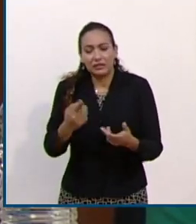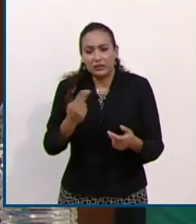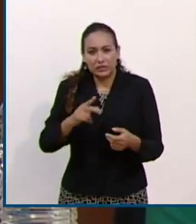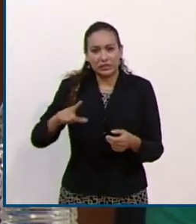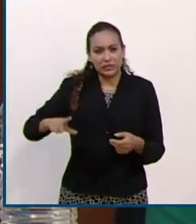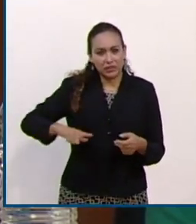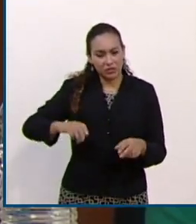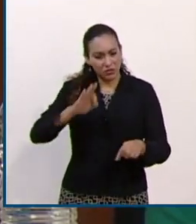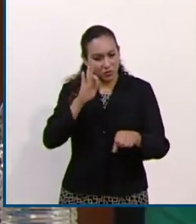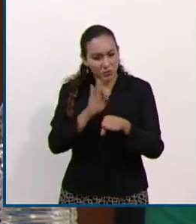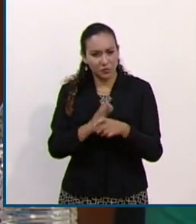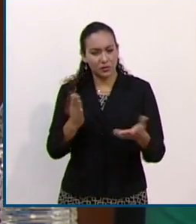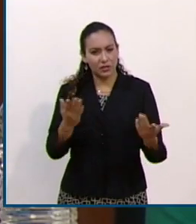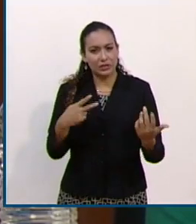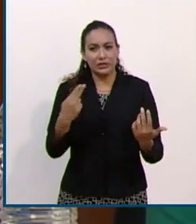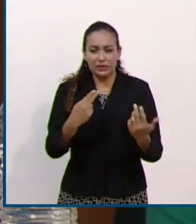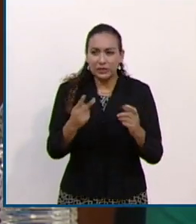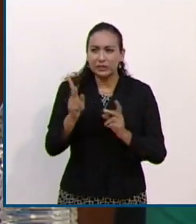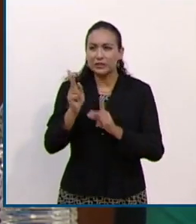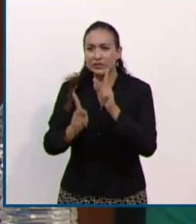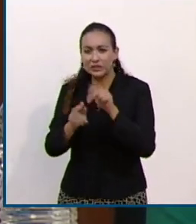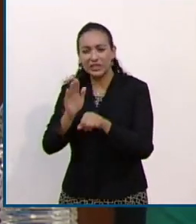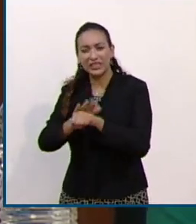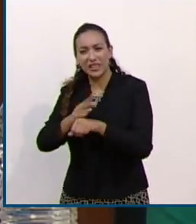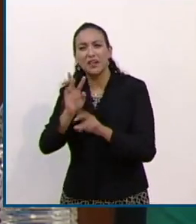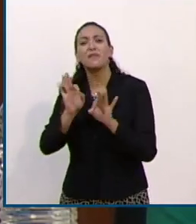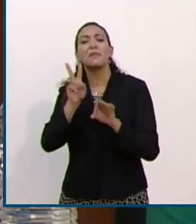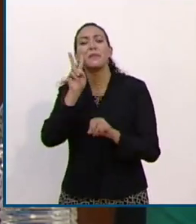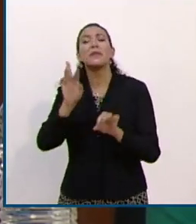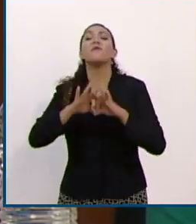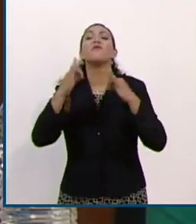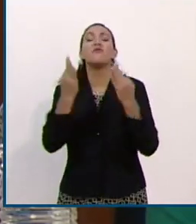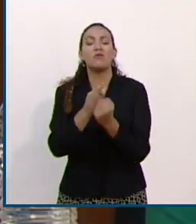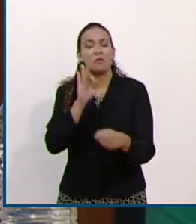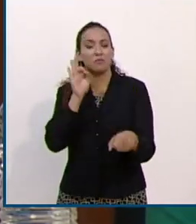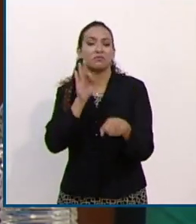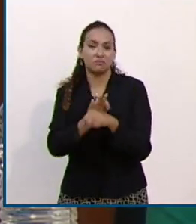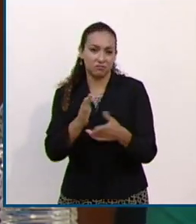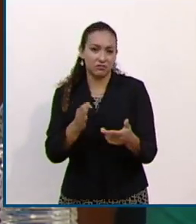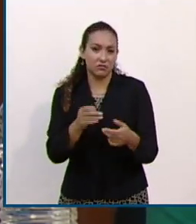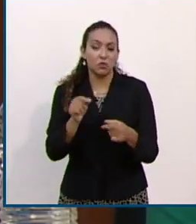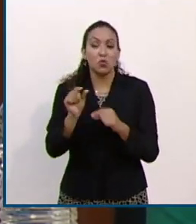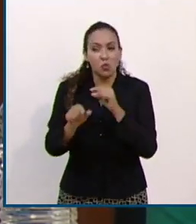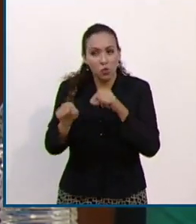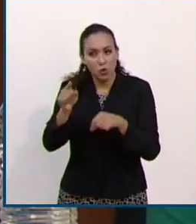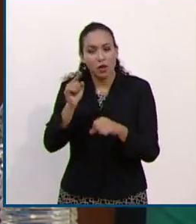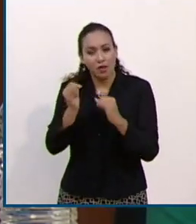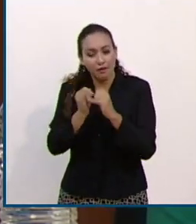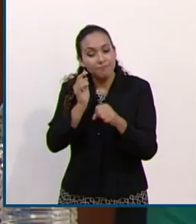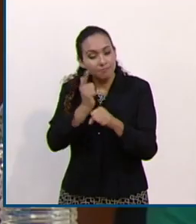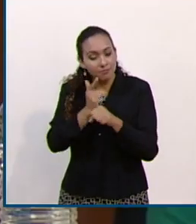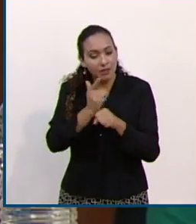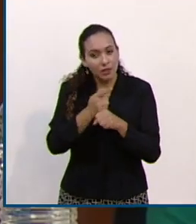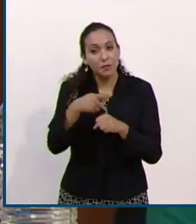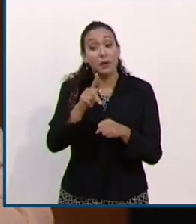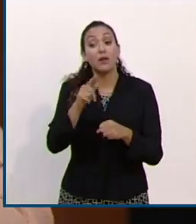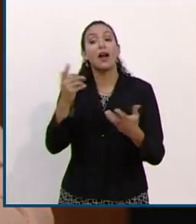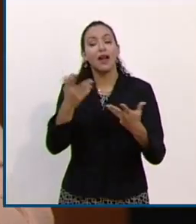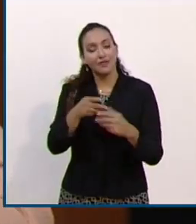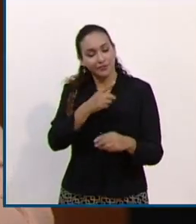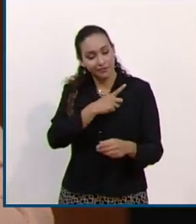sociedad tendrán que ir, pues, no solo identificando, sino actuando al